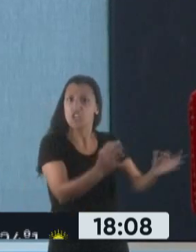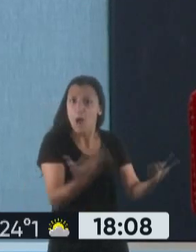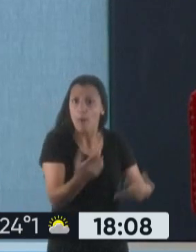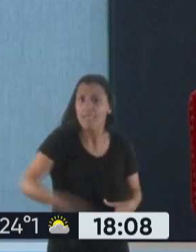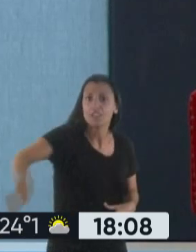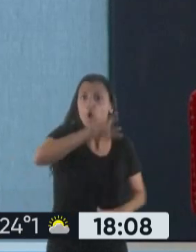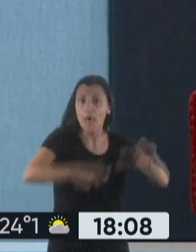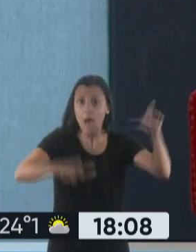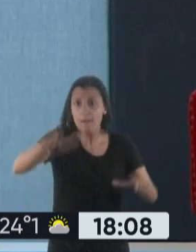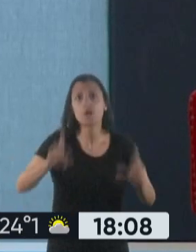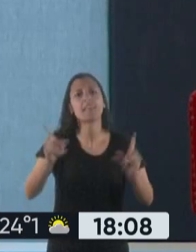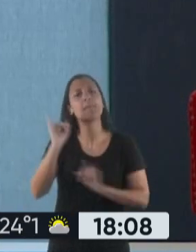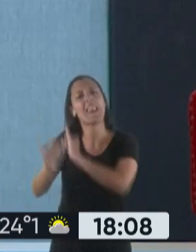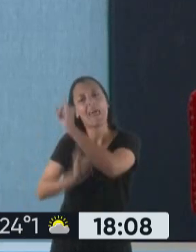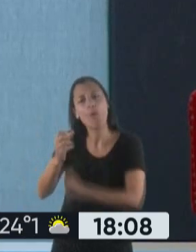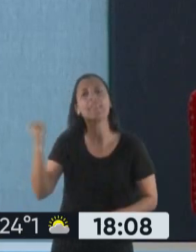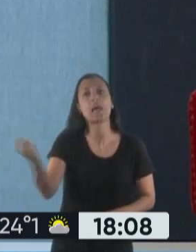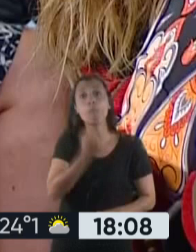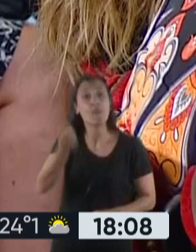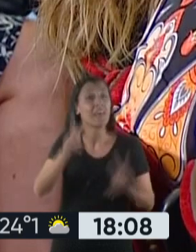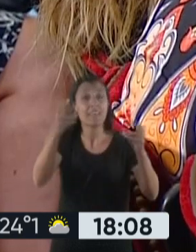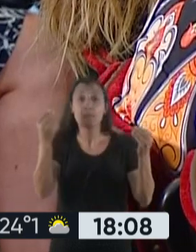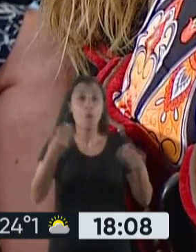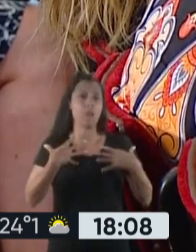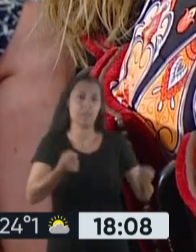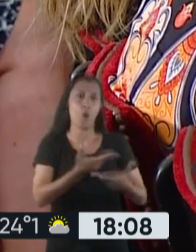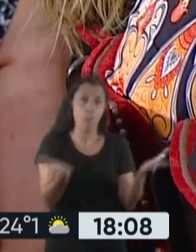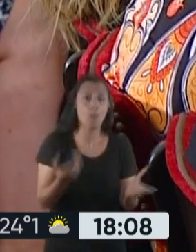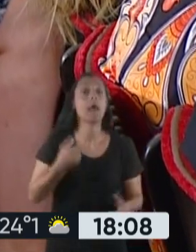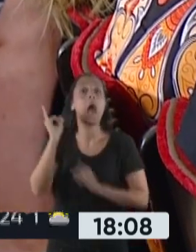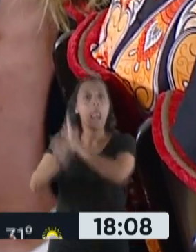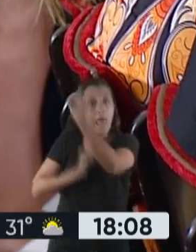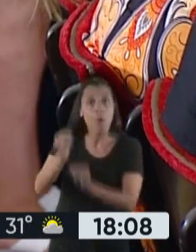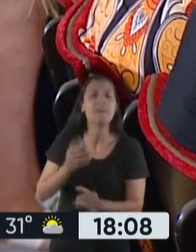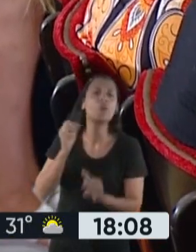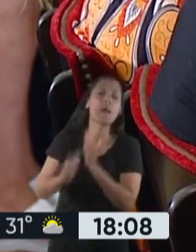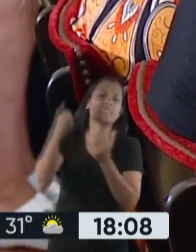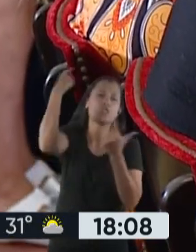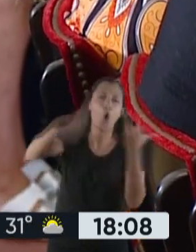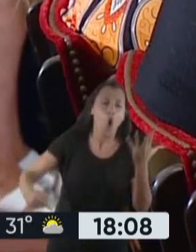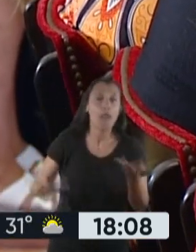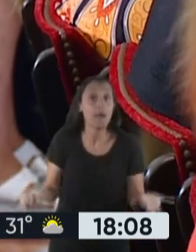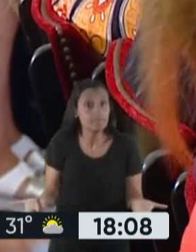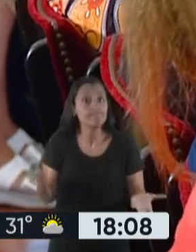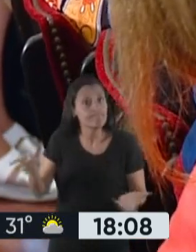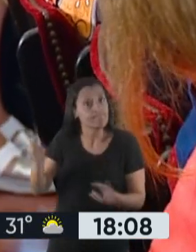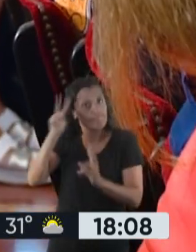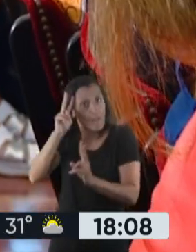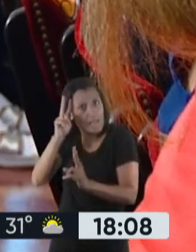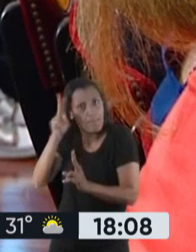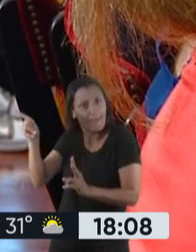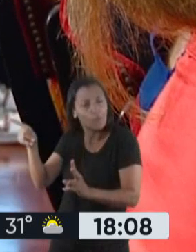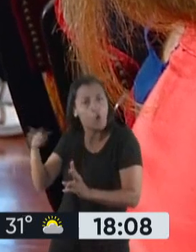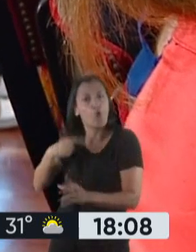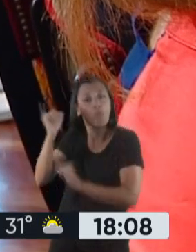Le hablaba de la importancia que para nosotros tenía la salud pública y le contaba la historia de Carrillo. Y Merkel, muy respetuosamente, me escuchó